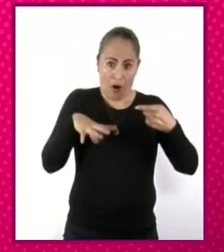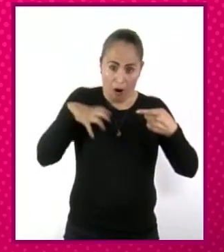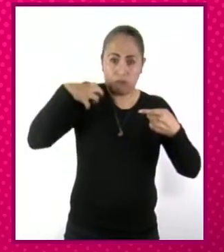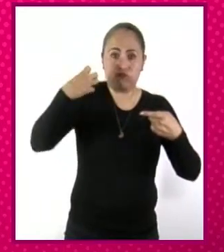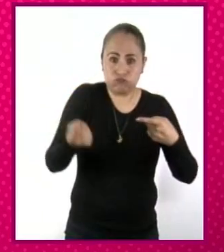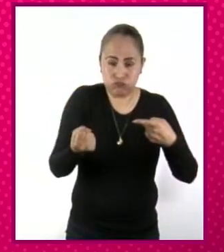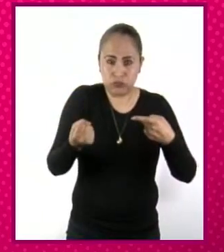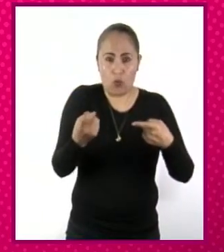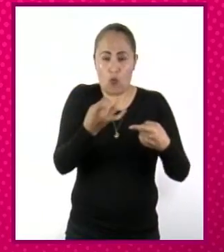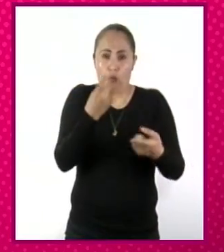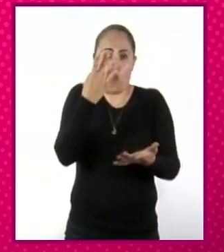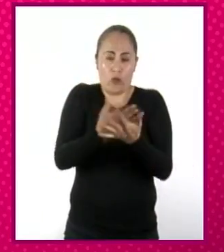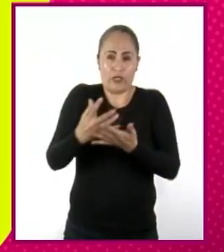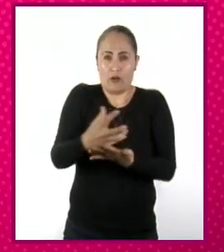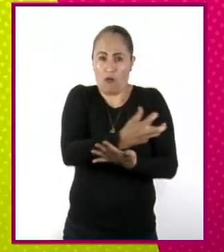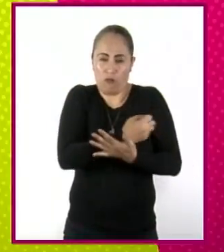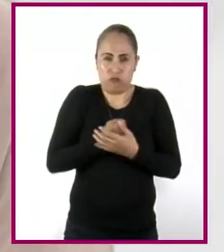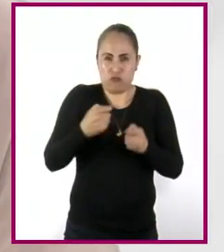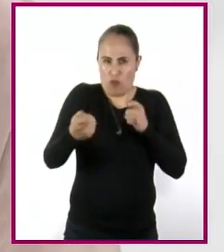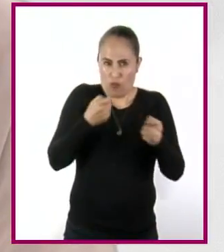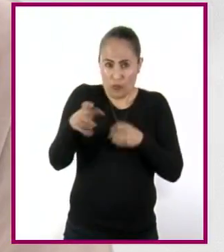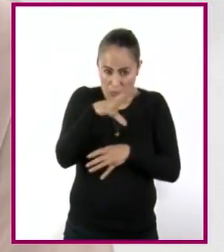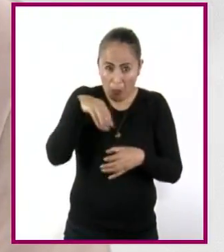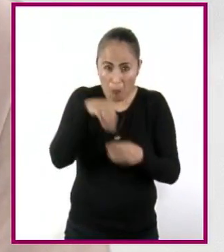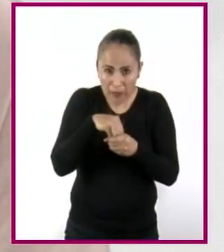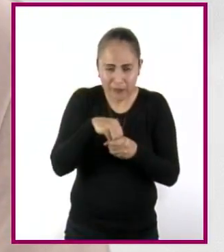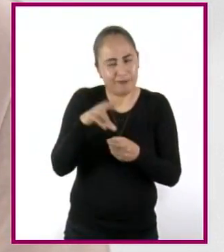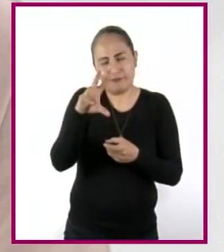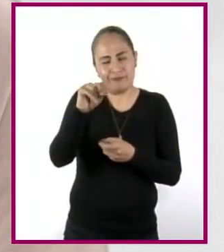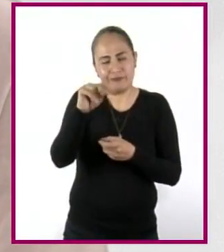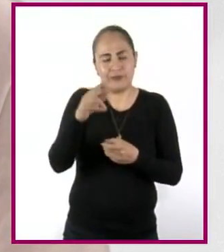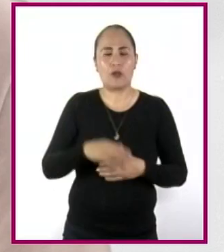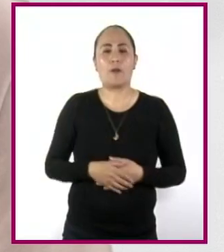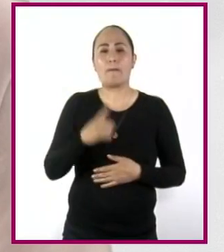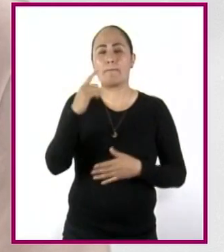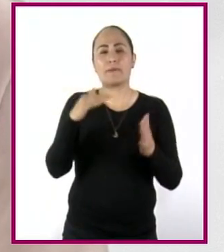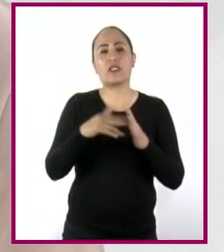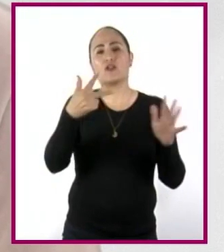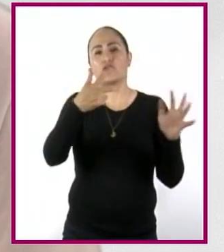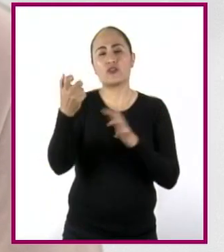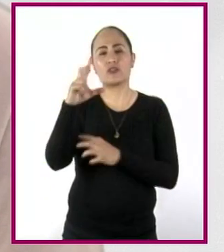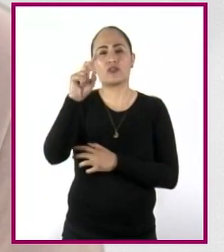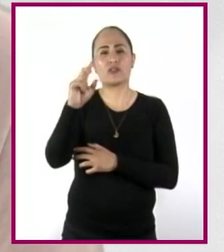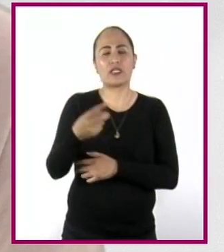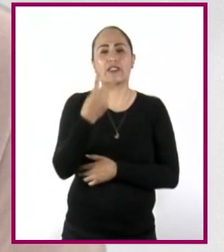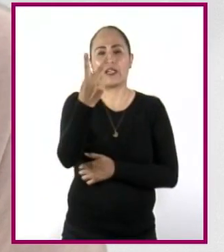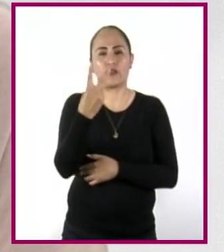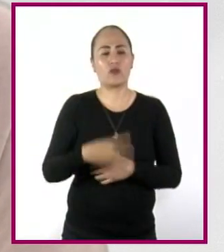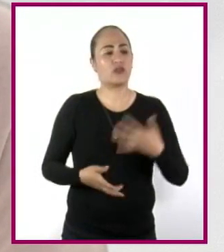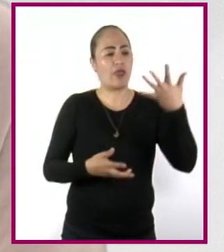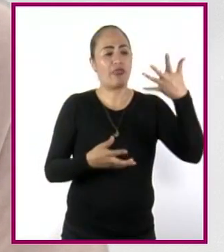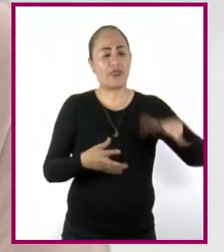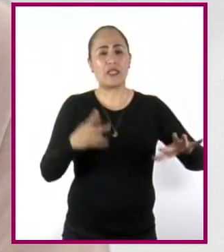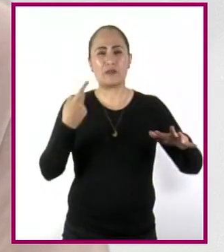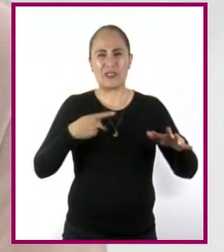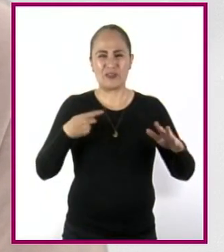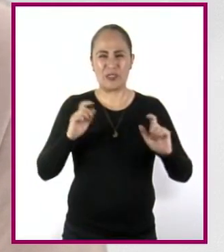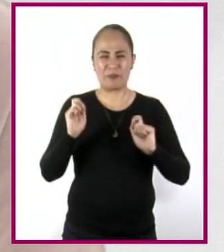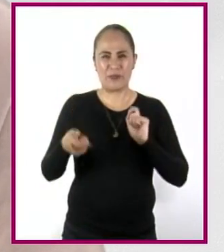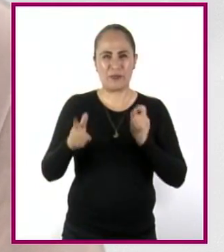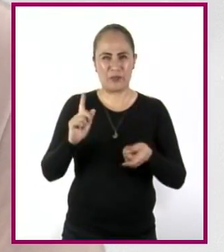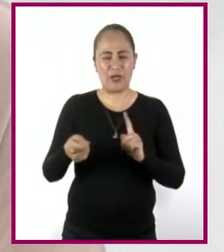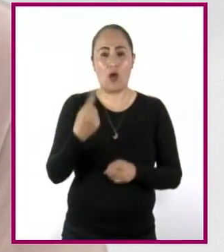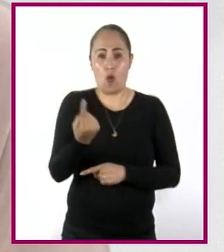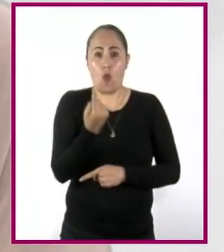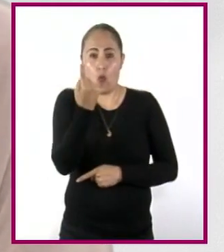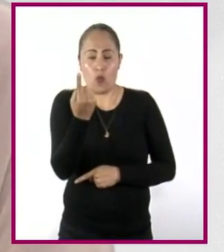poder y monopolice la autoridad. A principios de 1832, por cada 10 habitantes de Texas, solo uno